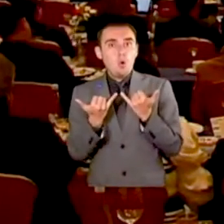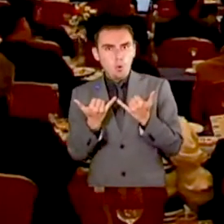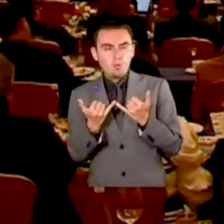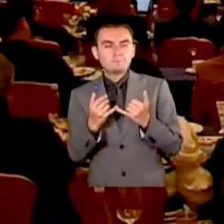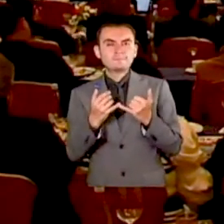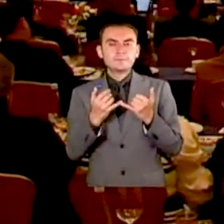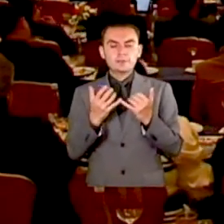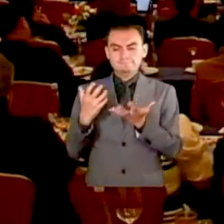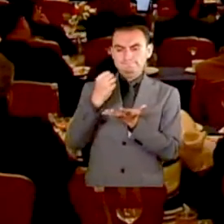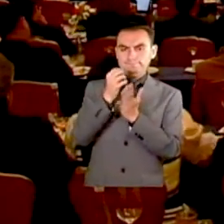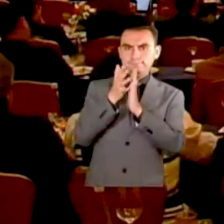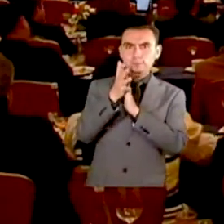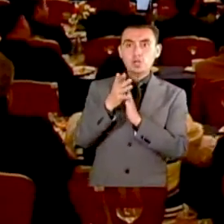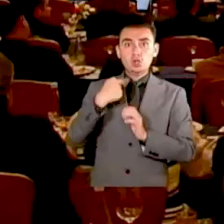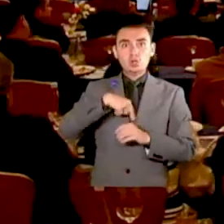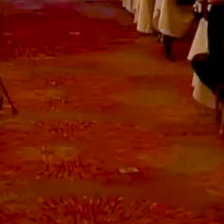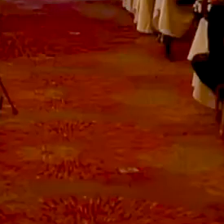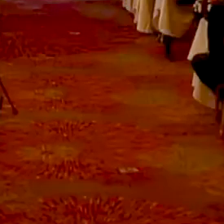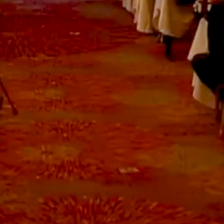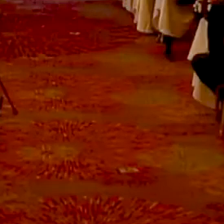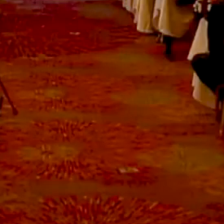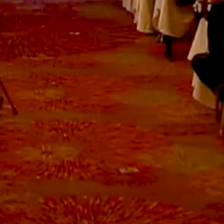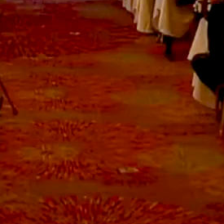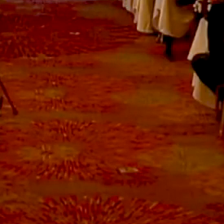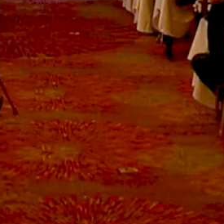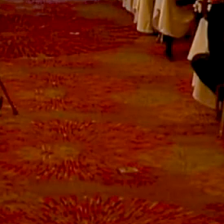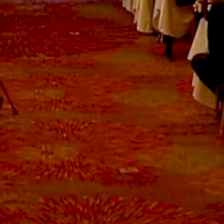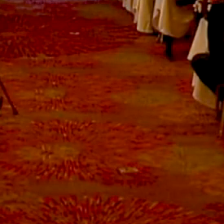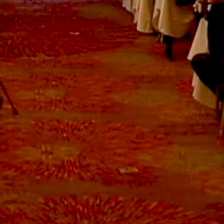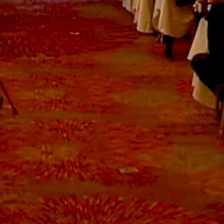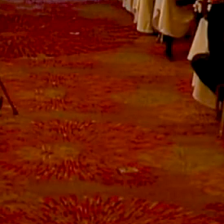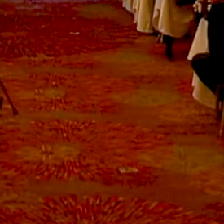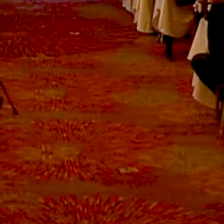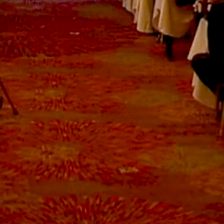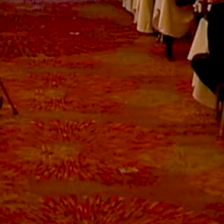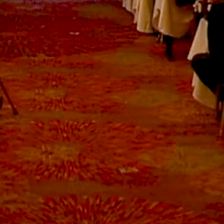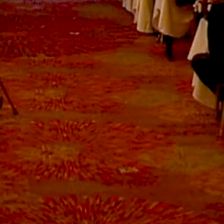audiencia no nos vamos a quedar en un ejercicio.